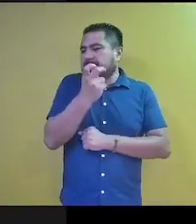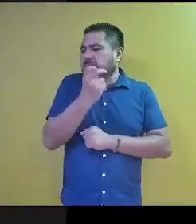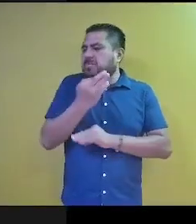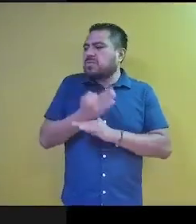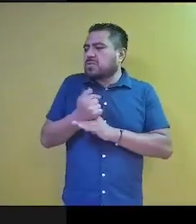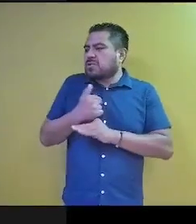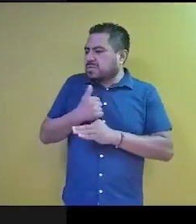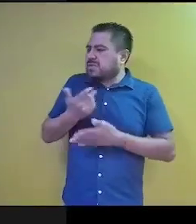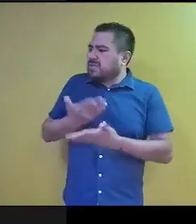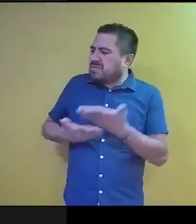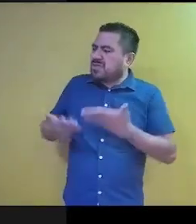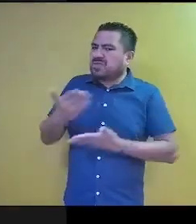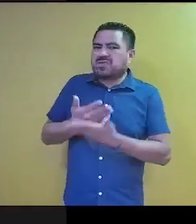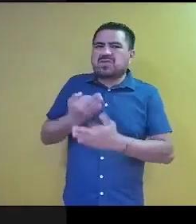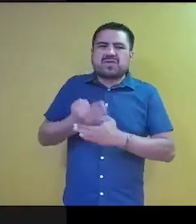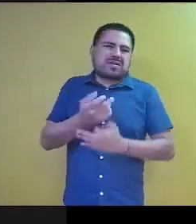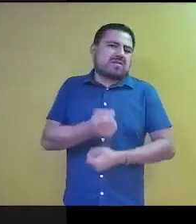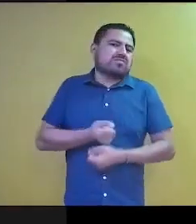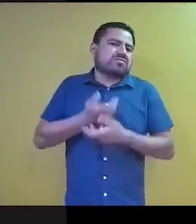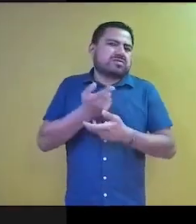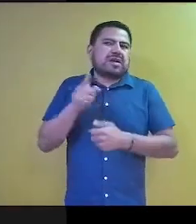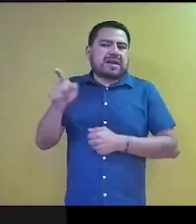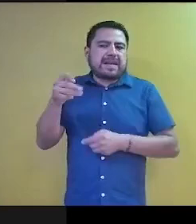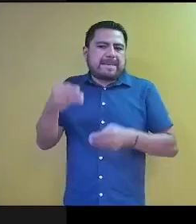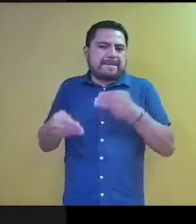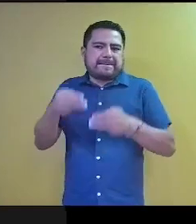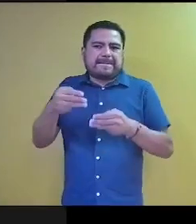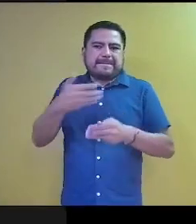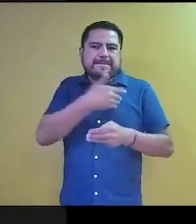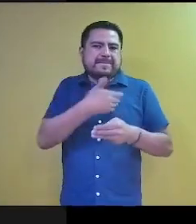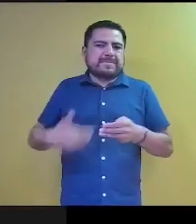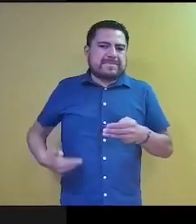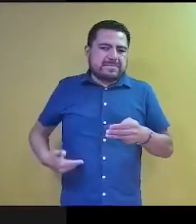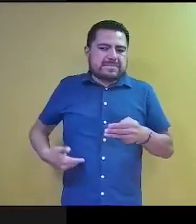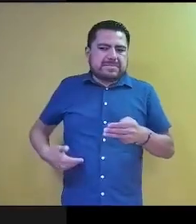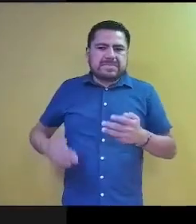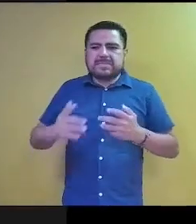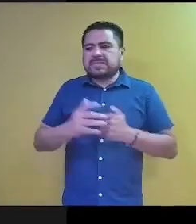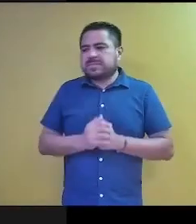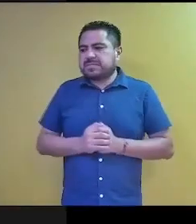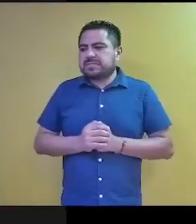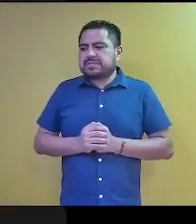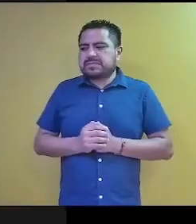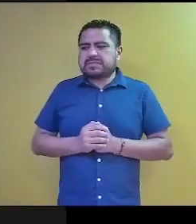comparto lo expresado ya por la magistrada Evelyn Rodríguez.